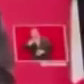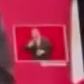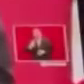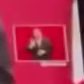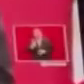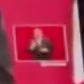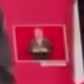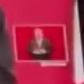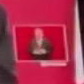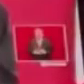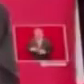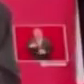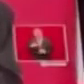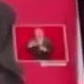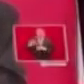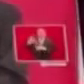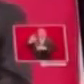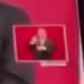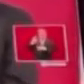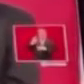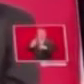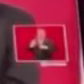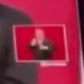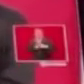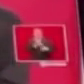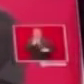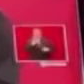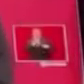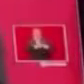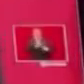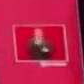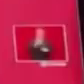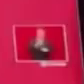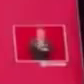yo y es el compromiso de que digo aumentar la gasolina